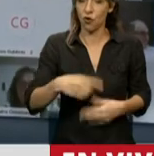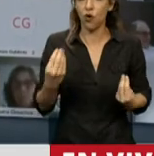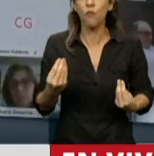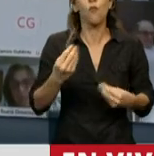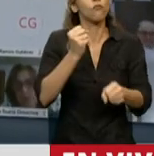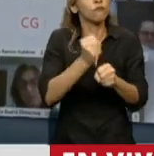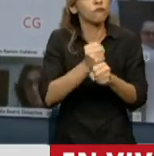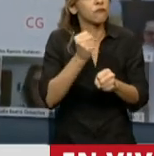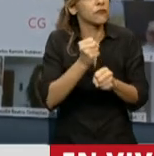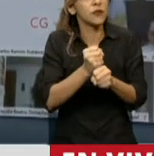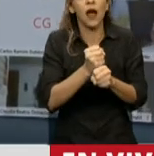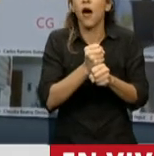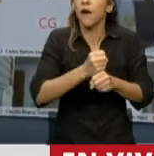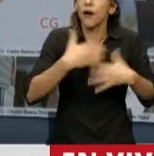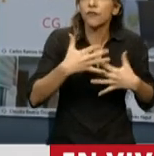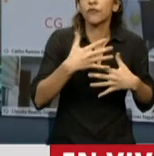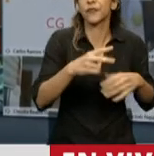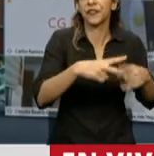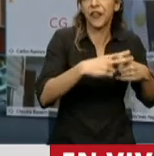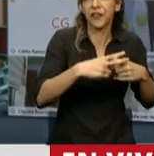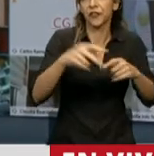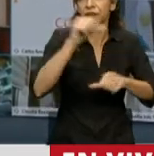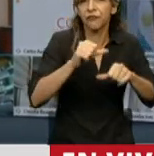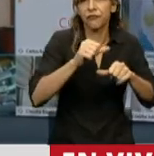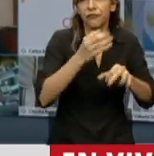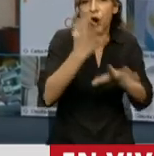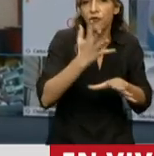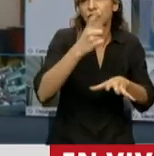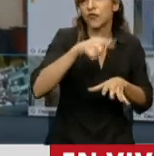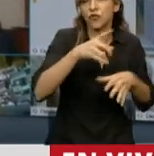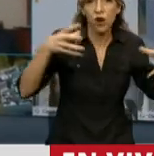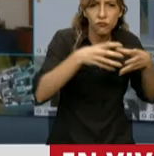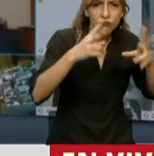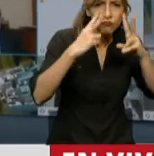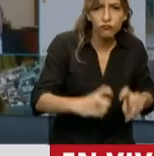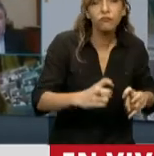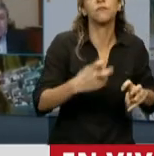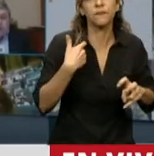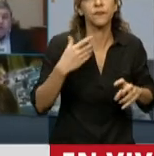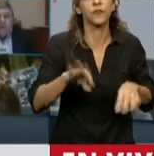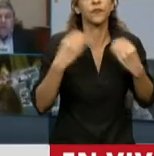tarea realizada por nuestros técnicos y científicos que relevaron